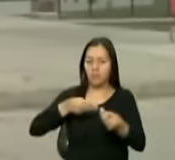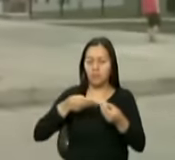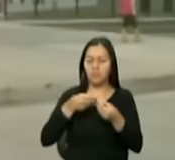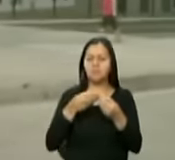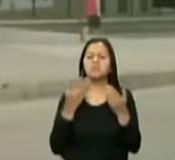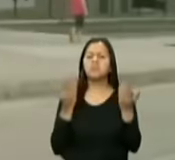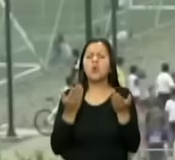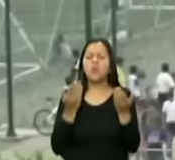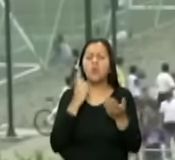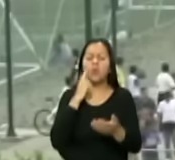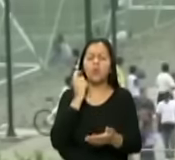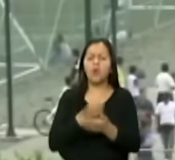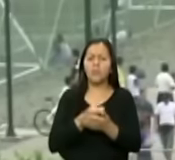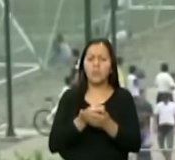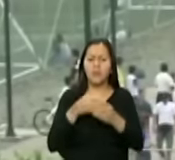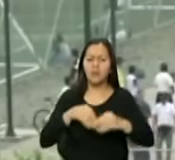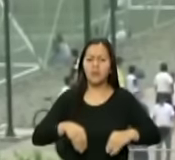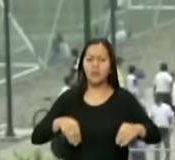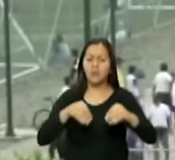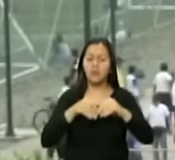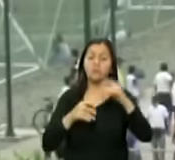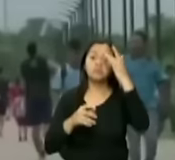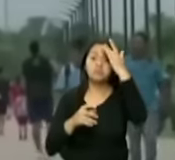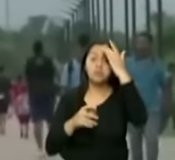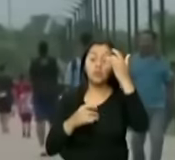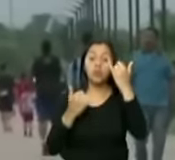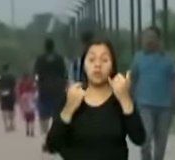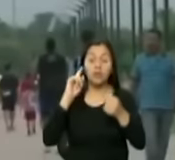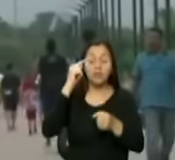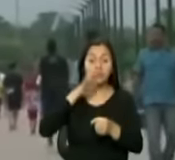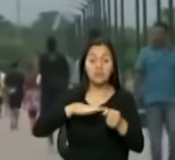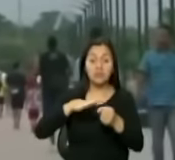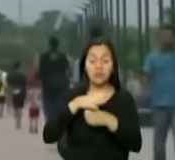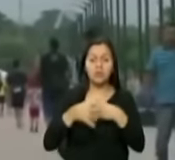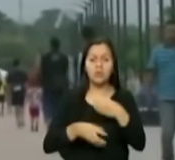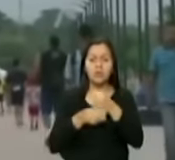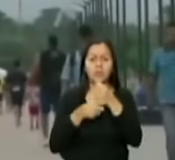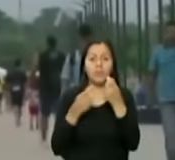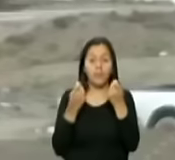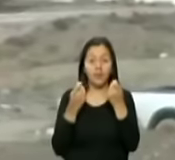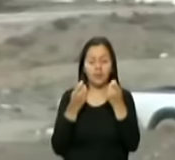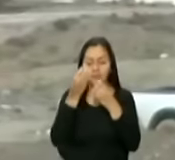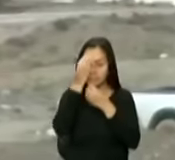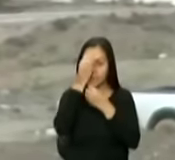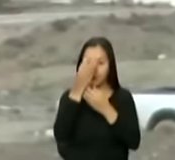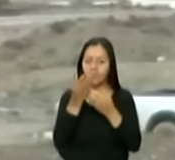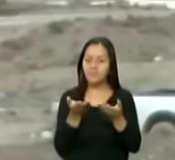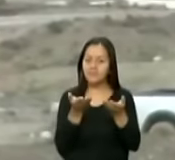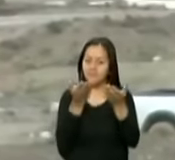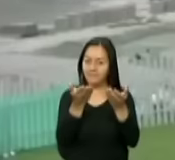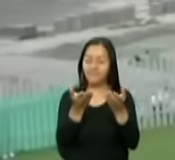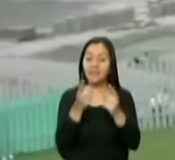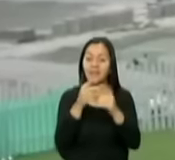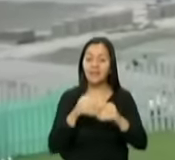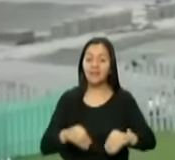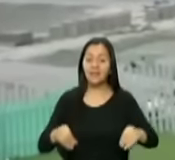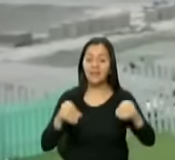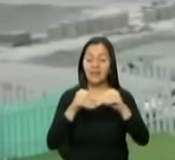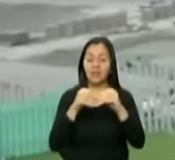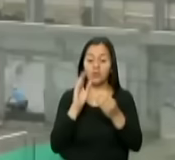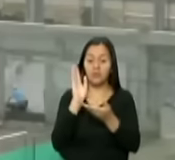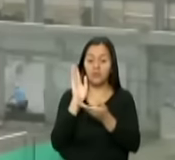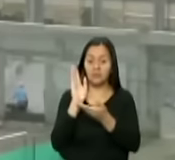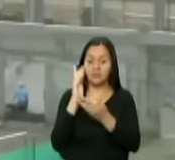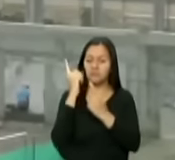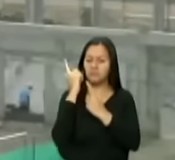unos terrenos para la construcción del Parque Samanes. Este dinero regresó a las arcas fiscales, pero abrió también el debate sobre la